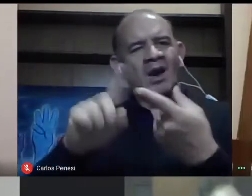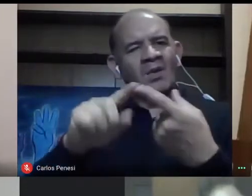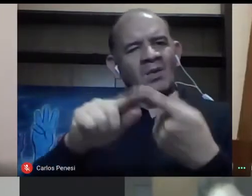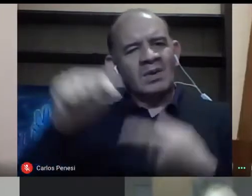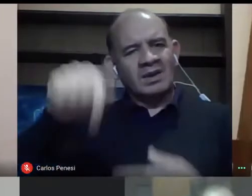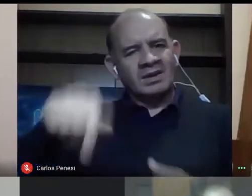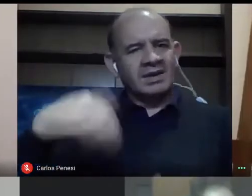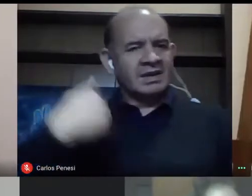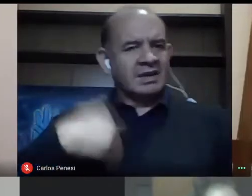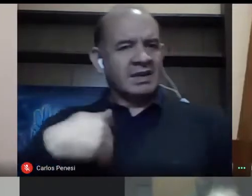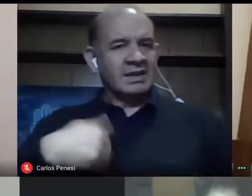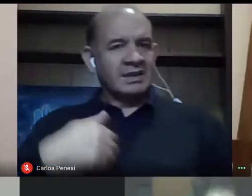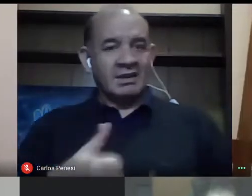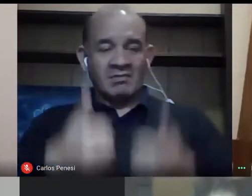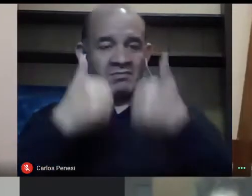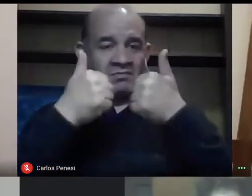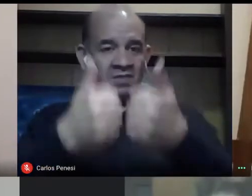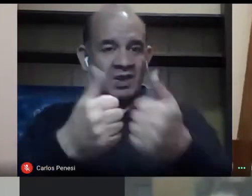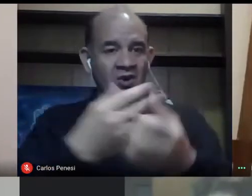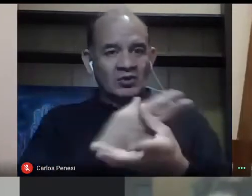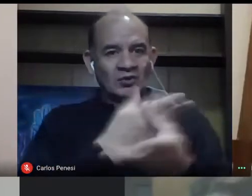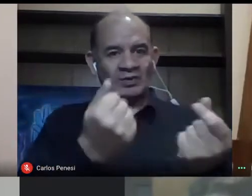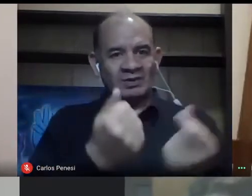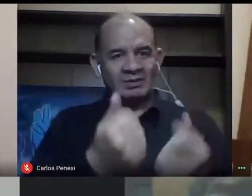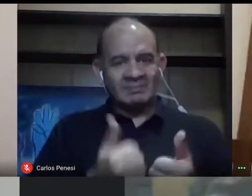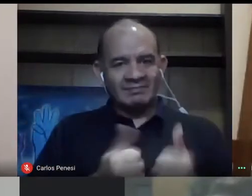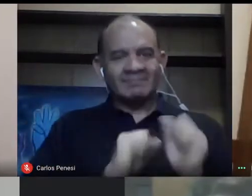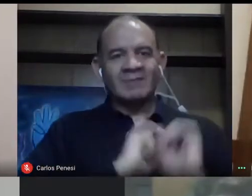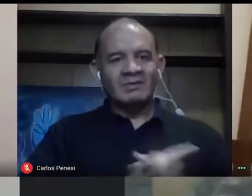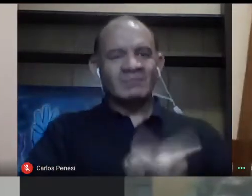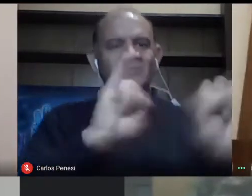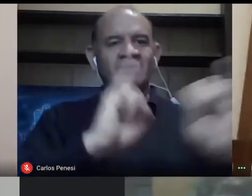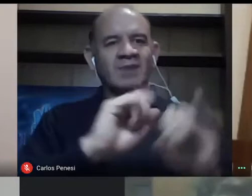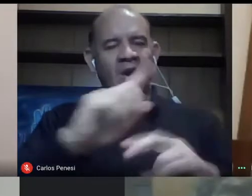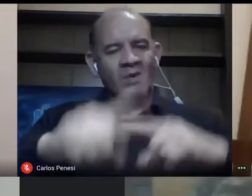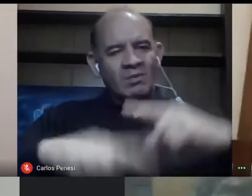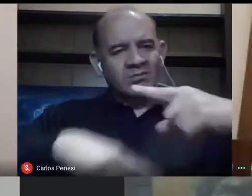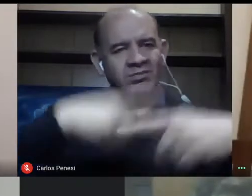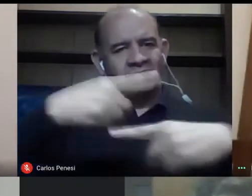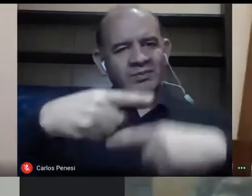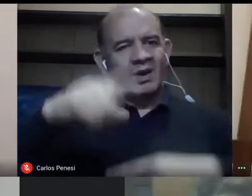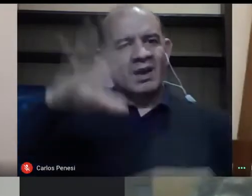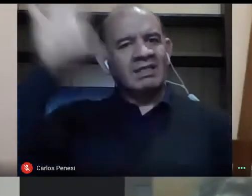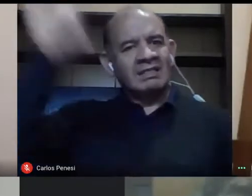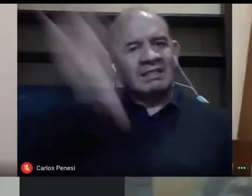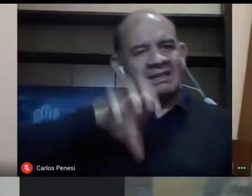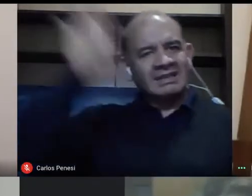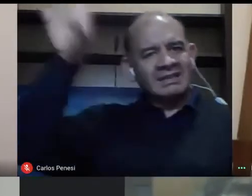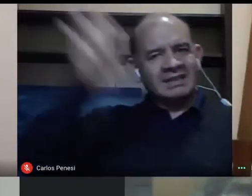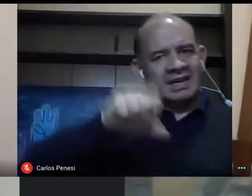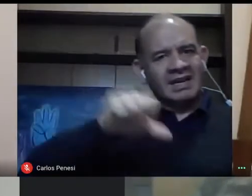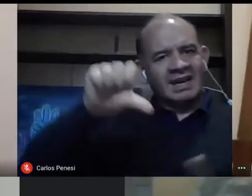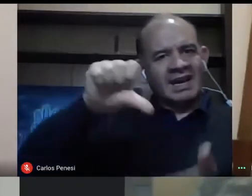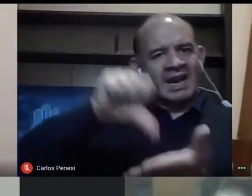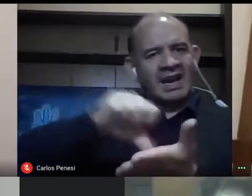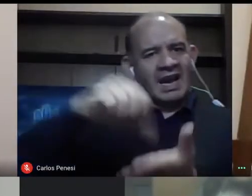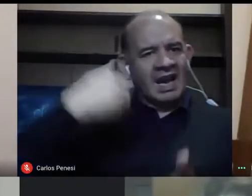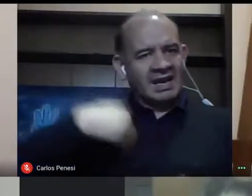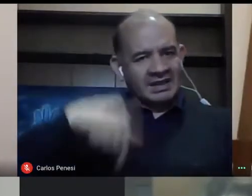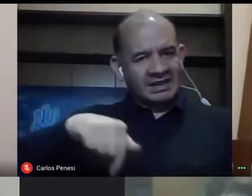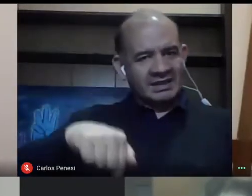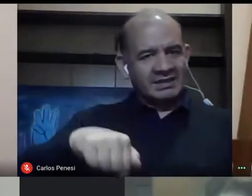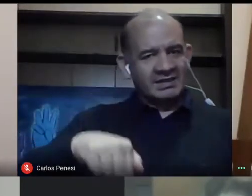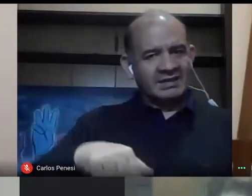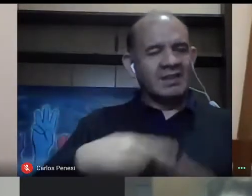ya esté promulgada, automáticamente vamos a poder empezar a traer al país de forma sencilla y rápida